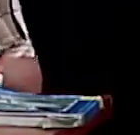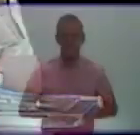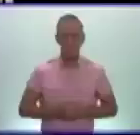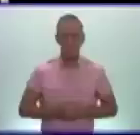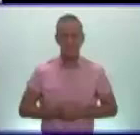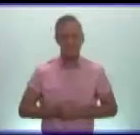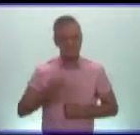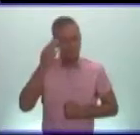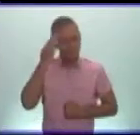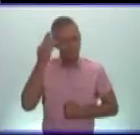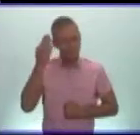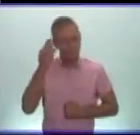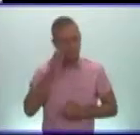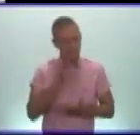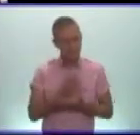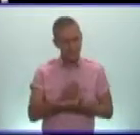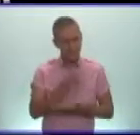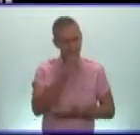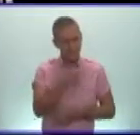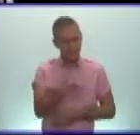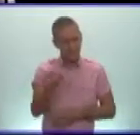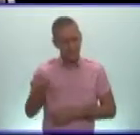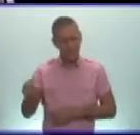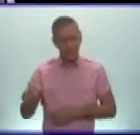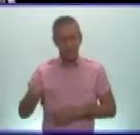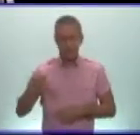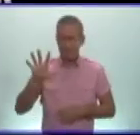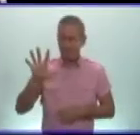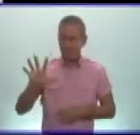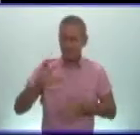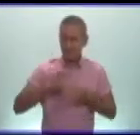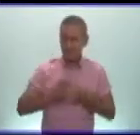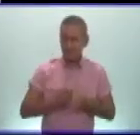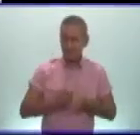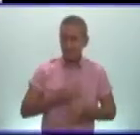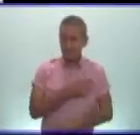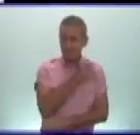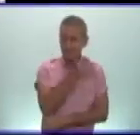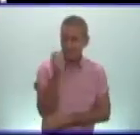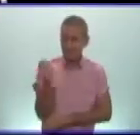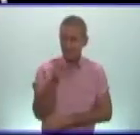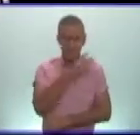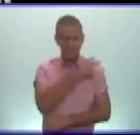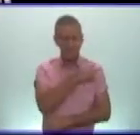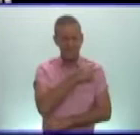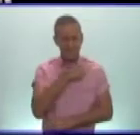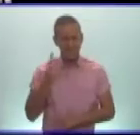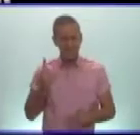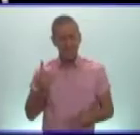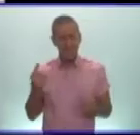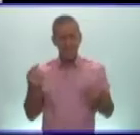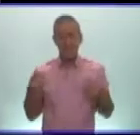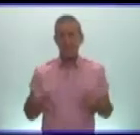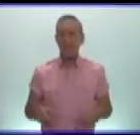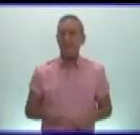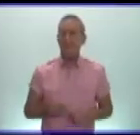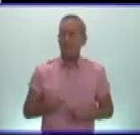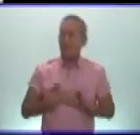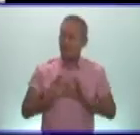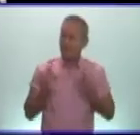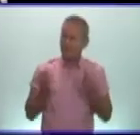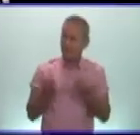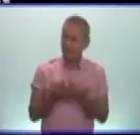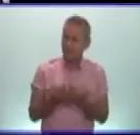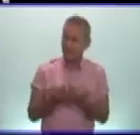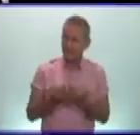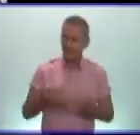Así un saludo a los escolares de quinto grado, a los docentes, directivos que nos acompañan y a la familia que con tanto